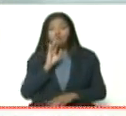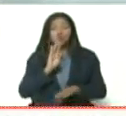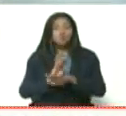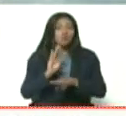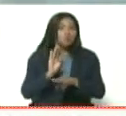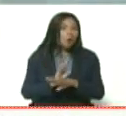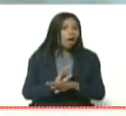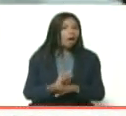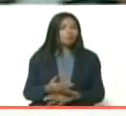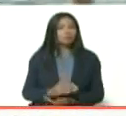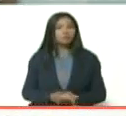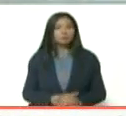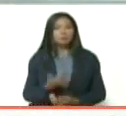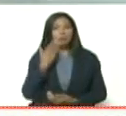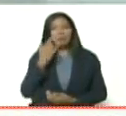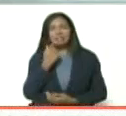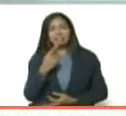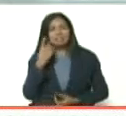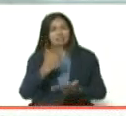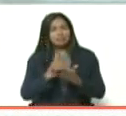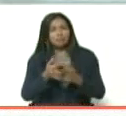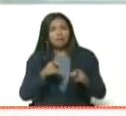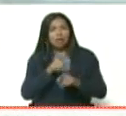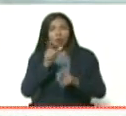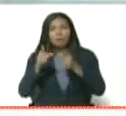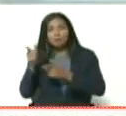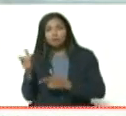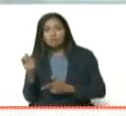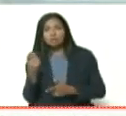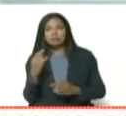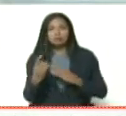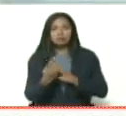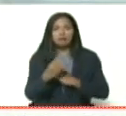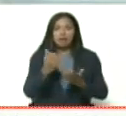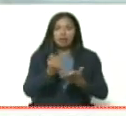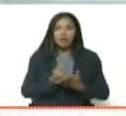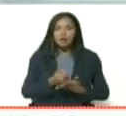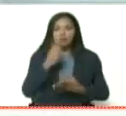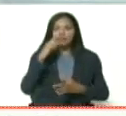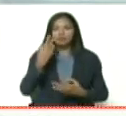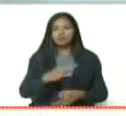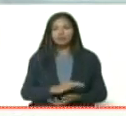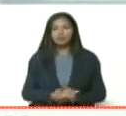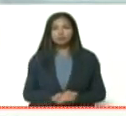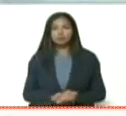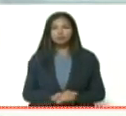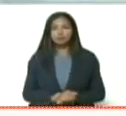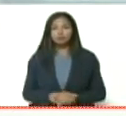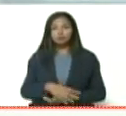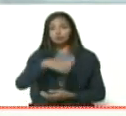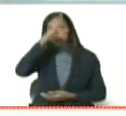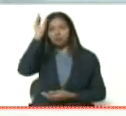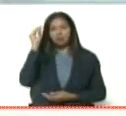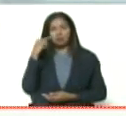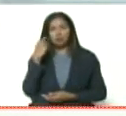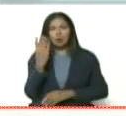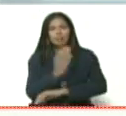cuidado. Mucha gente tratando de hacerle daño a uno le hace un bien. Donald Trump y la